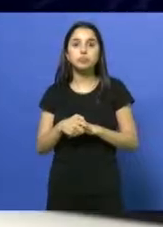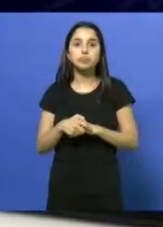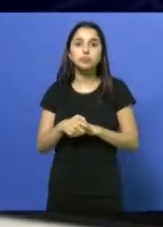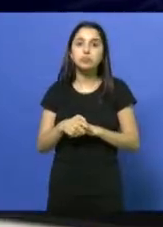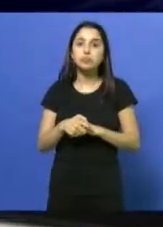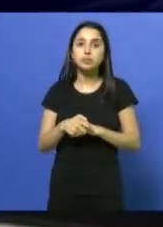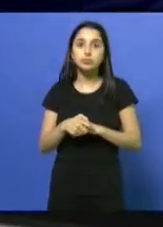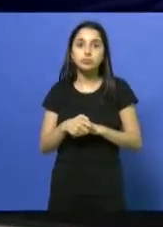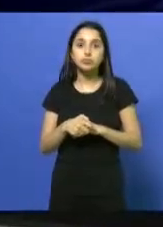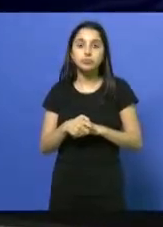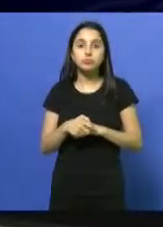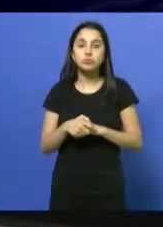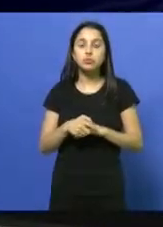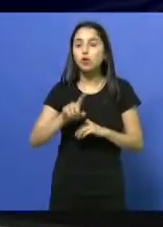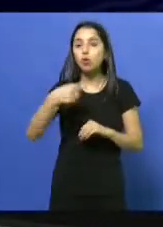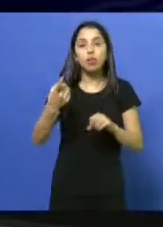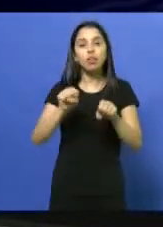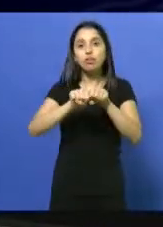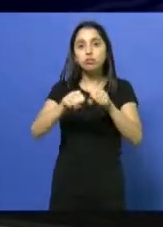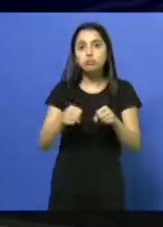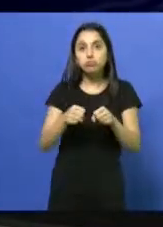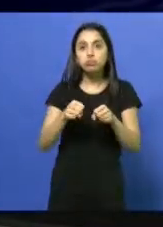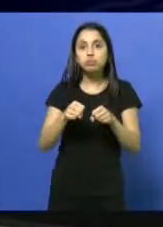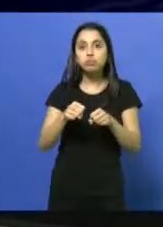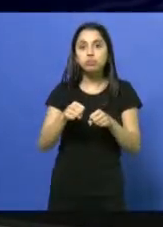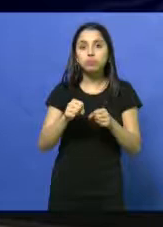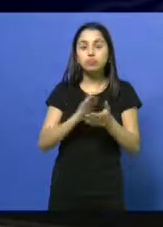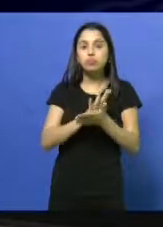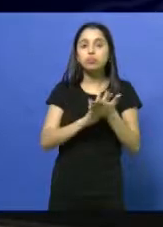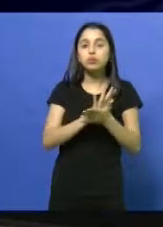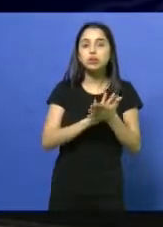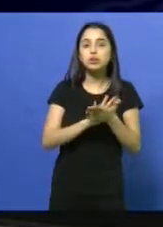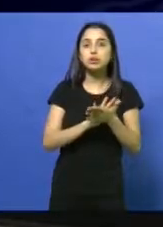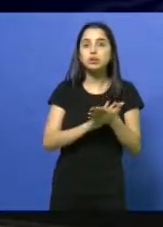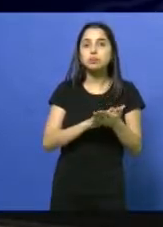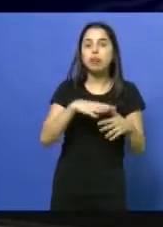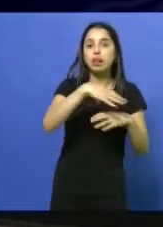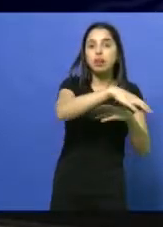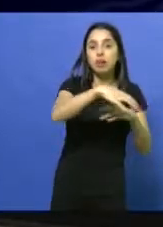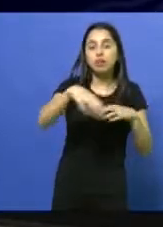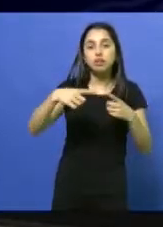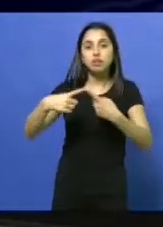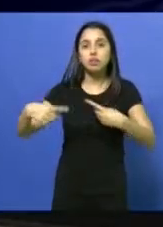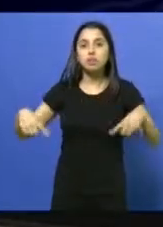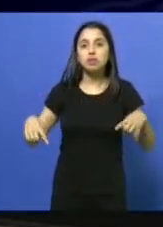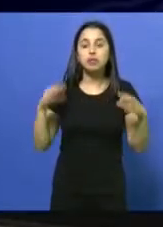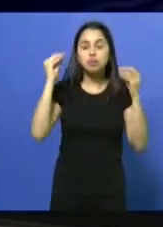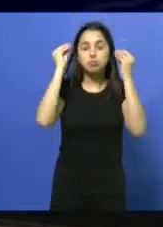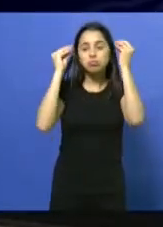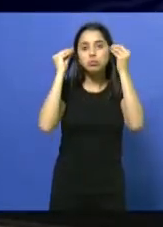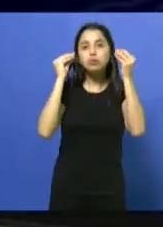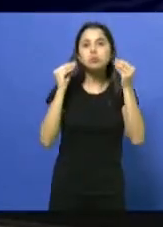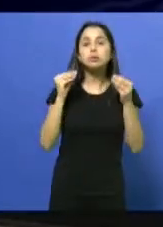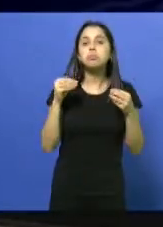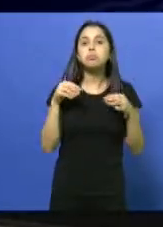Lamentablemente hay que hablar de otra situación de crisis. Cuando la crisis afecta a diferentes sectores, siempre preocupa. Pero cuando la crisis afecta a